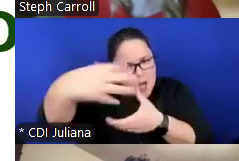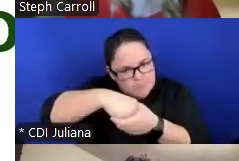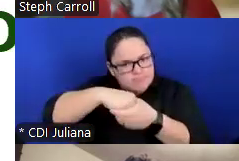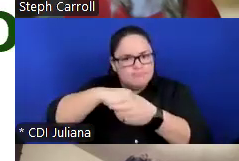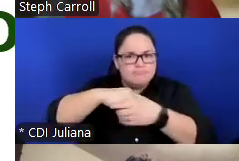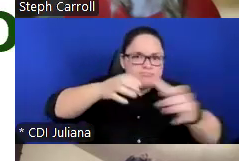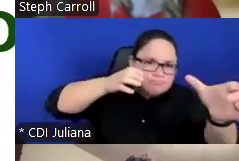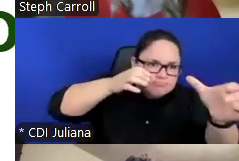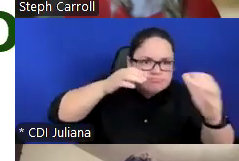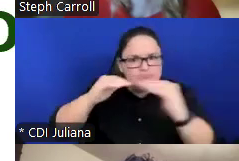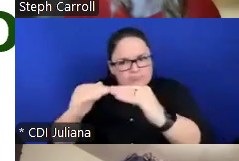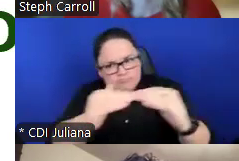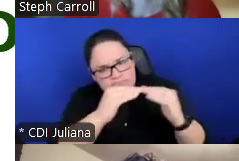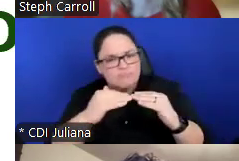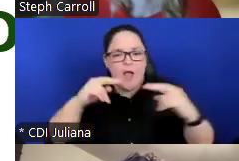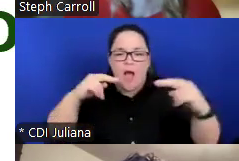all communities.